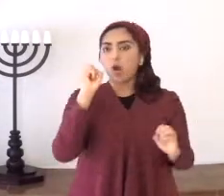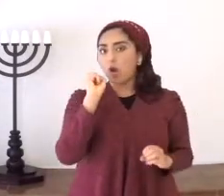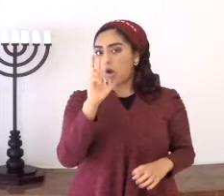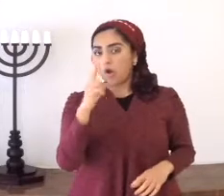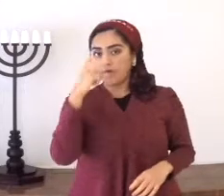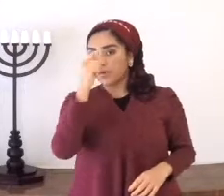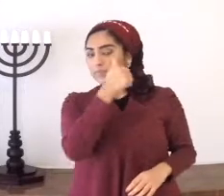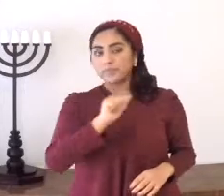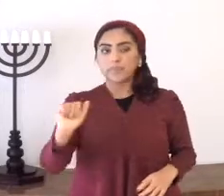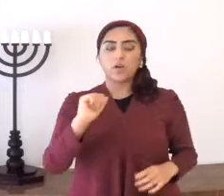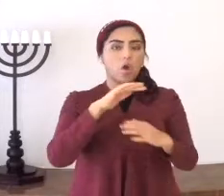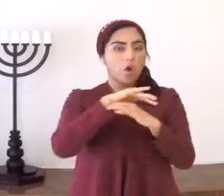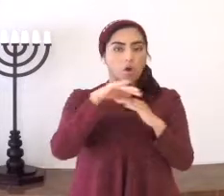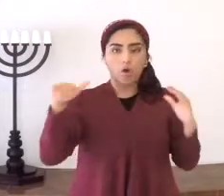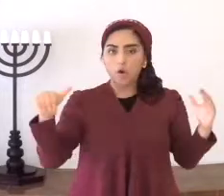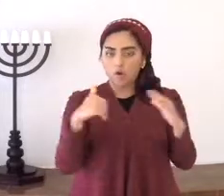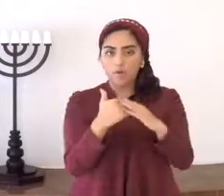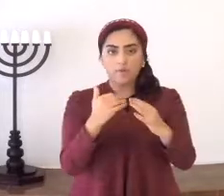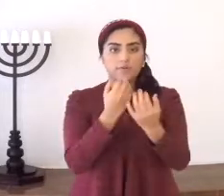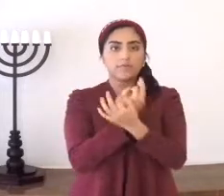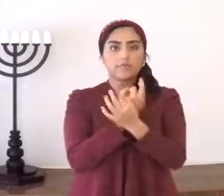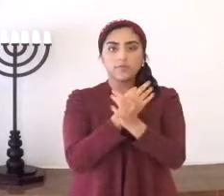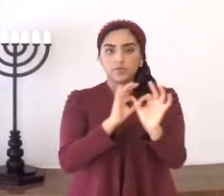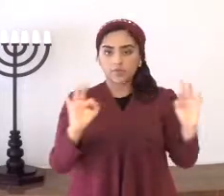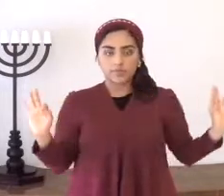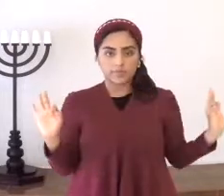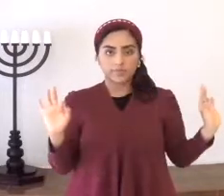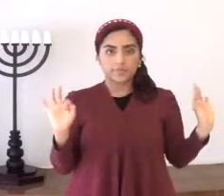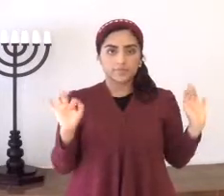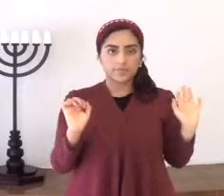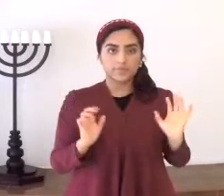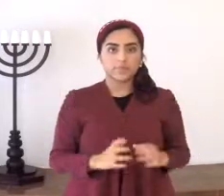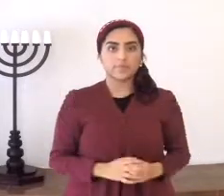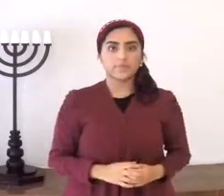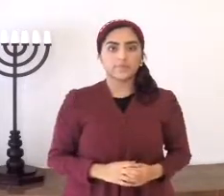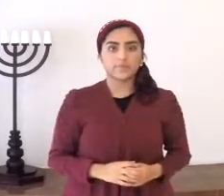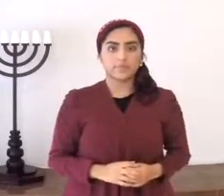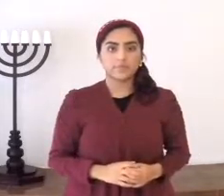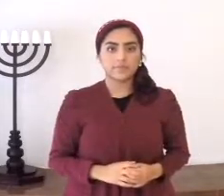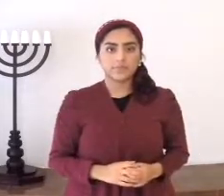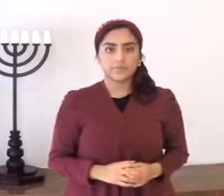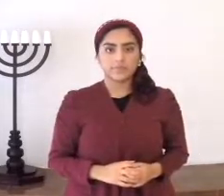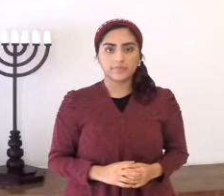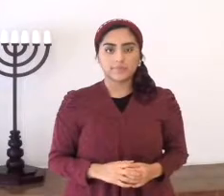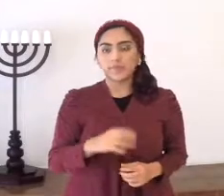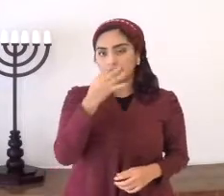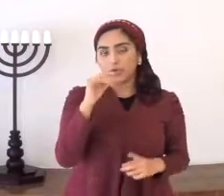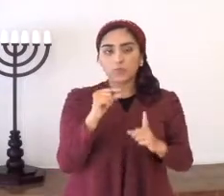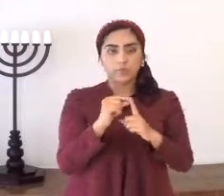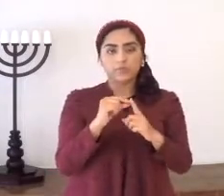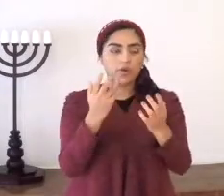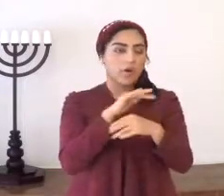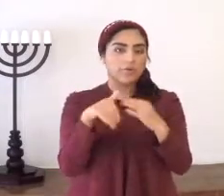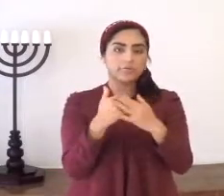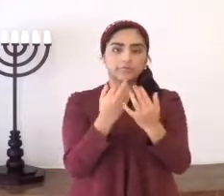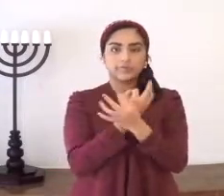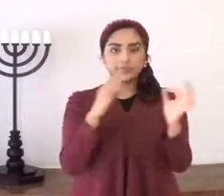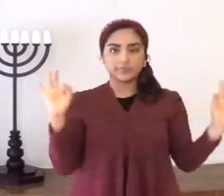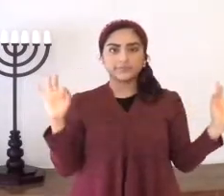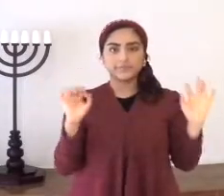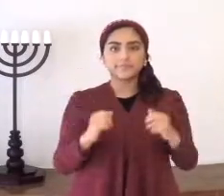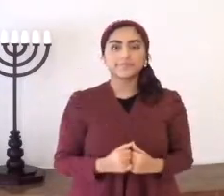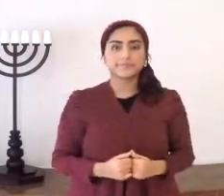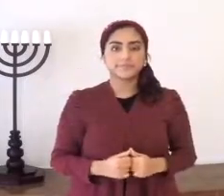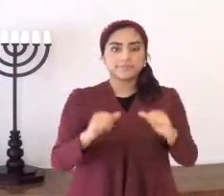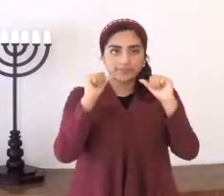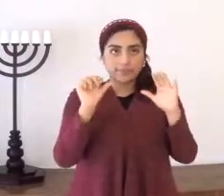cobramos por hacer una liberación demoníaca en el nombre grande de Yahshua HaMashiach, no cobramos por nada, en pocas